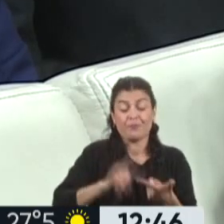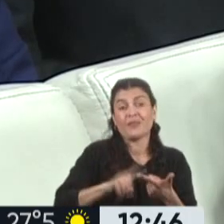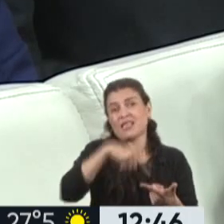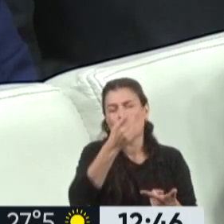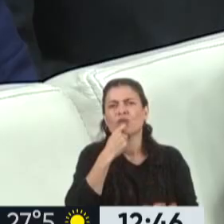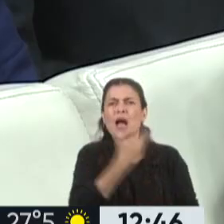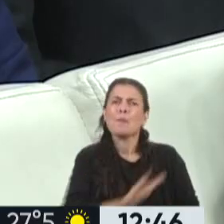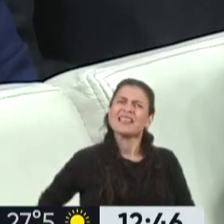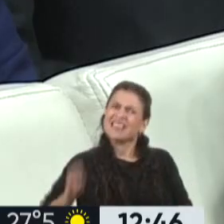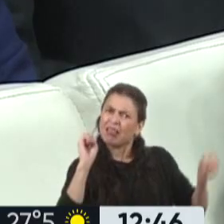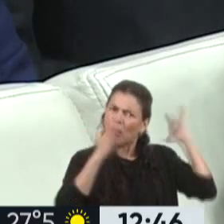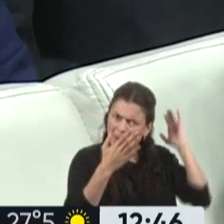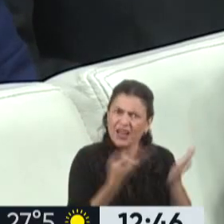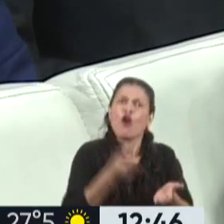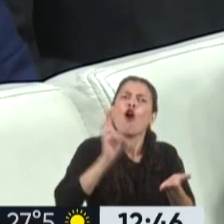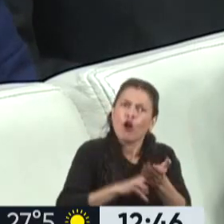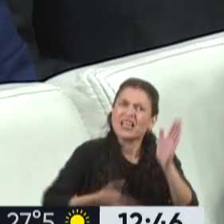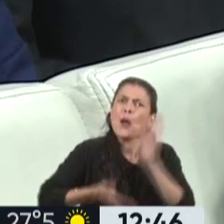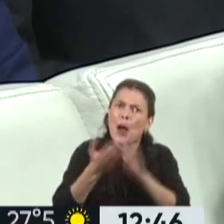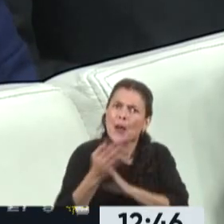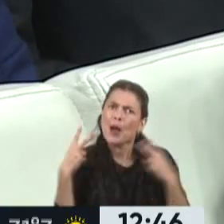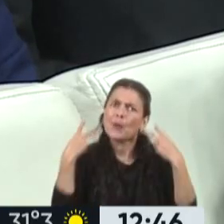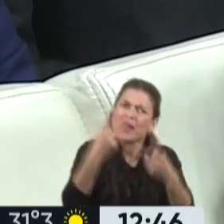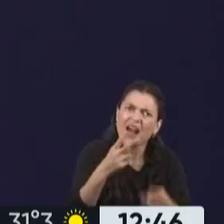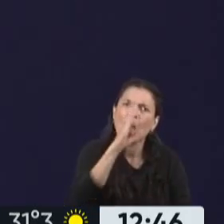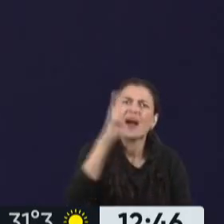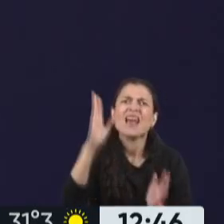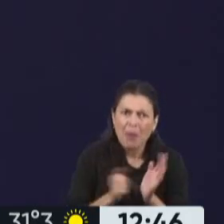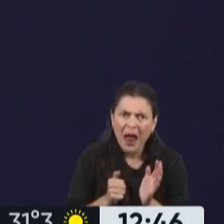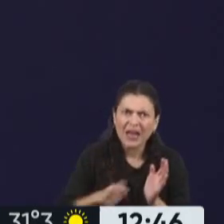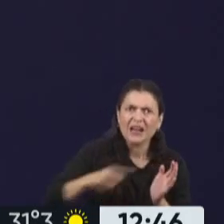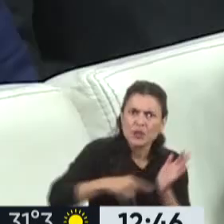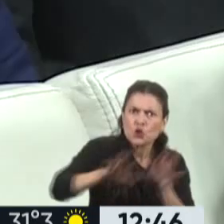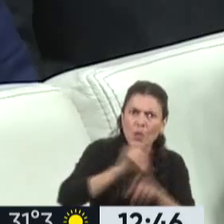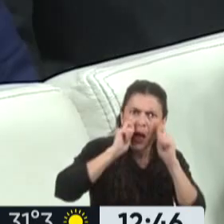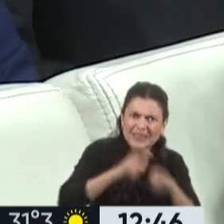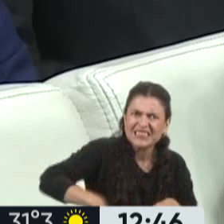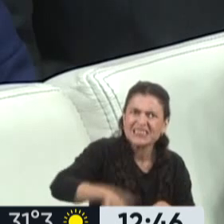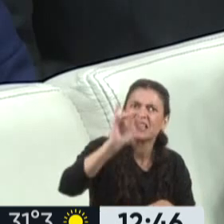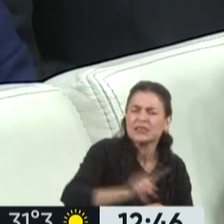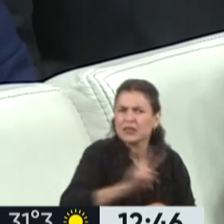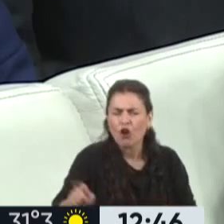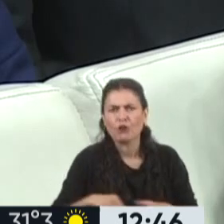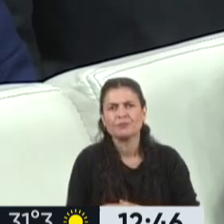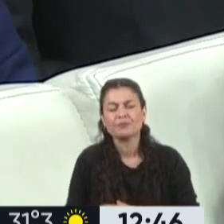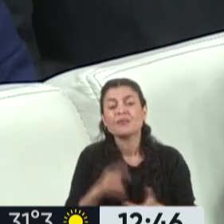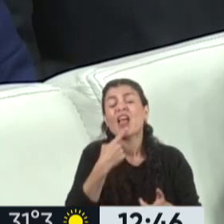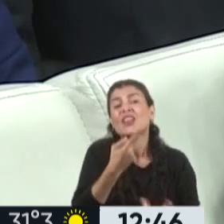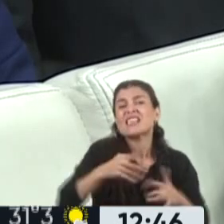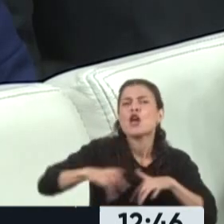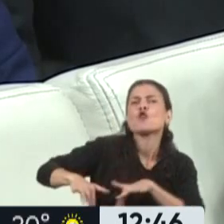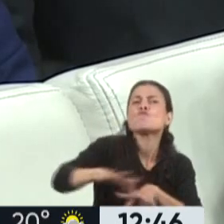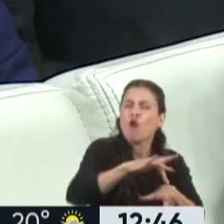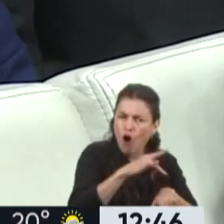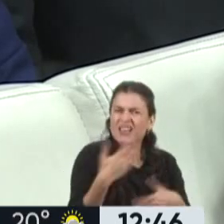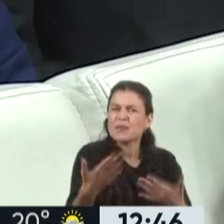visitar nuevamente Bahía Blanca, porque hay rumores al respecto. Gracias. Sí, que perdóname, no te escuché. Hay rumores, digamos, de que el presidente podría volver a ir